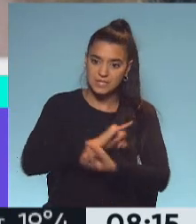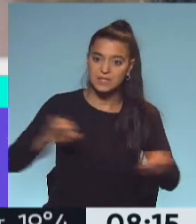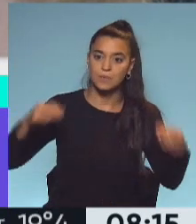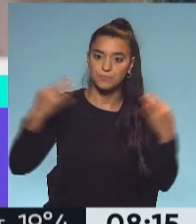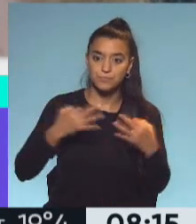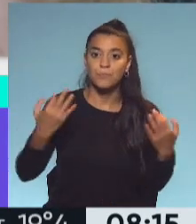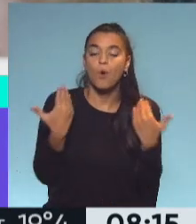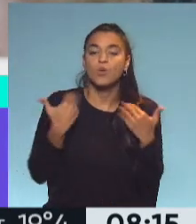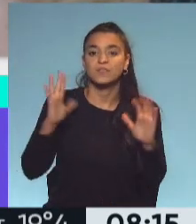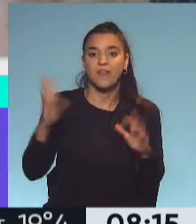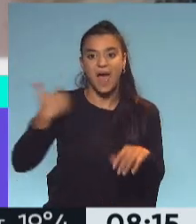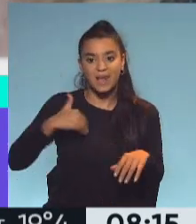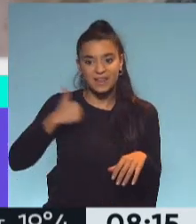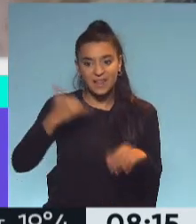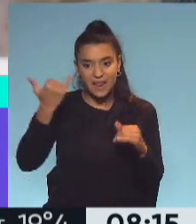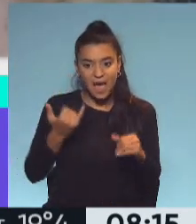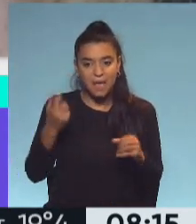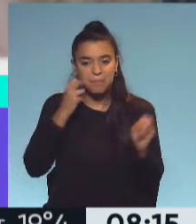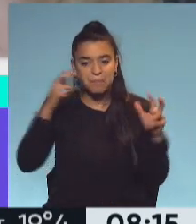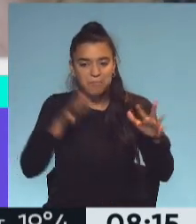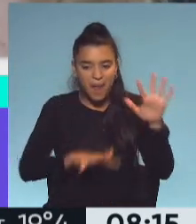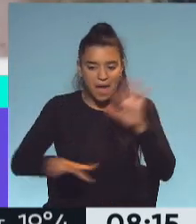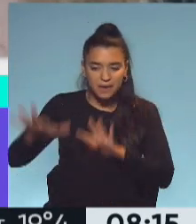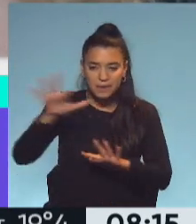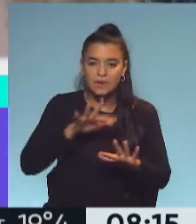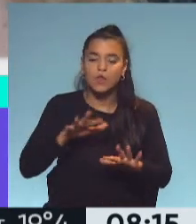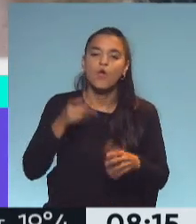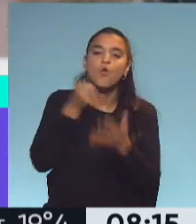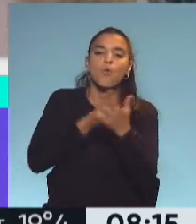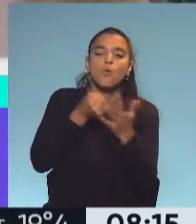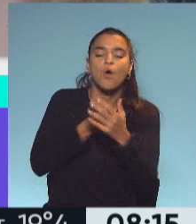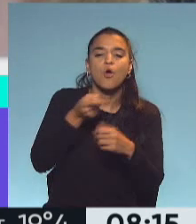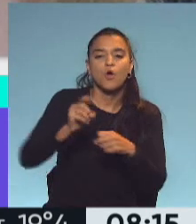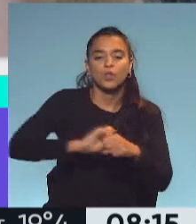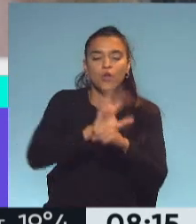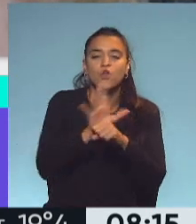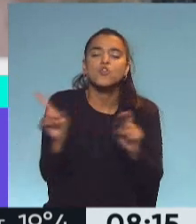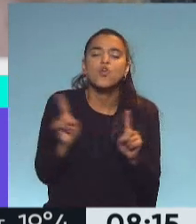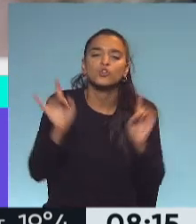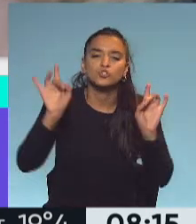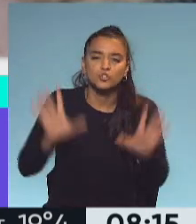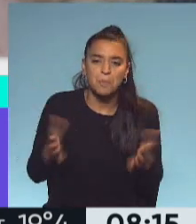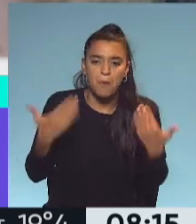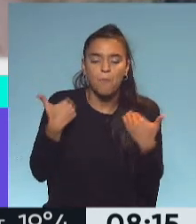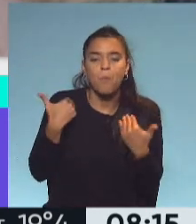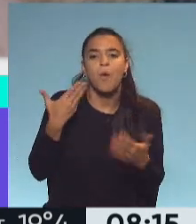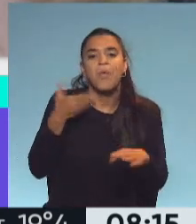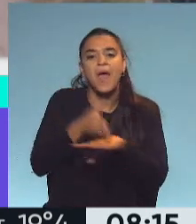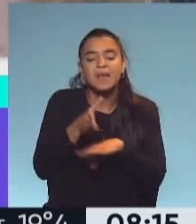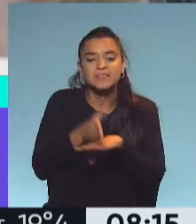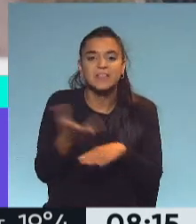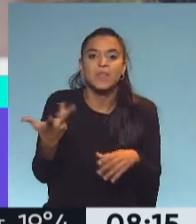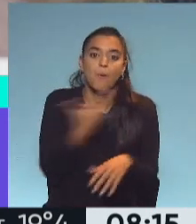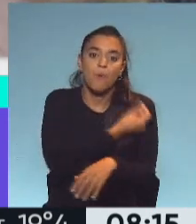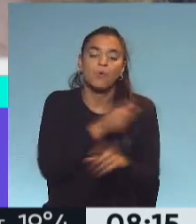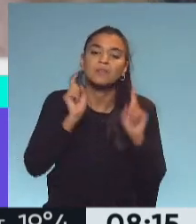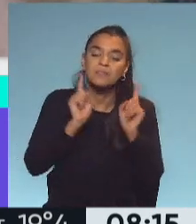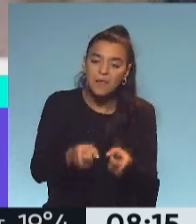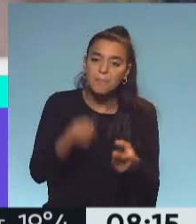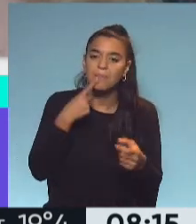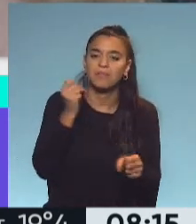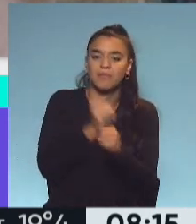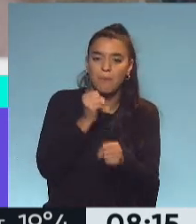tiene la Argentina en la estrategia, en la lucha contra el coronavirus, no solamente poder acceder a dosis de vacunas, sino también trabajar